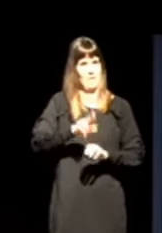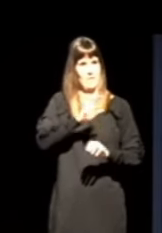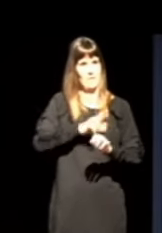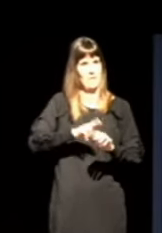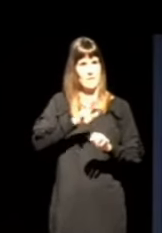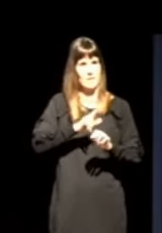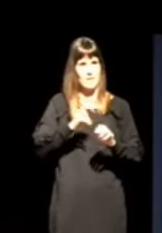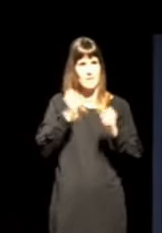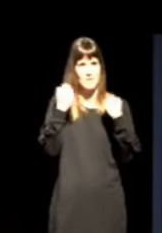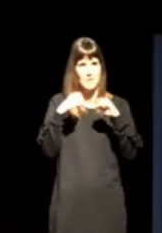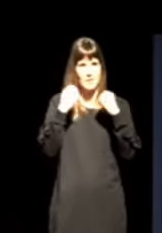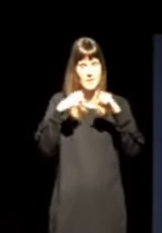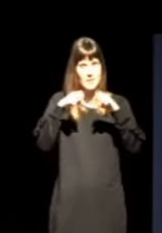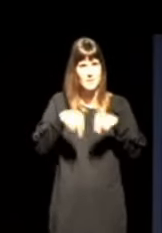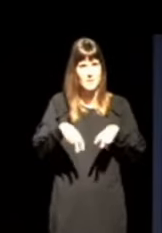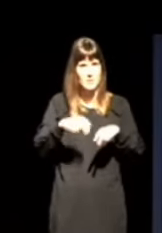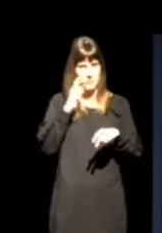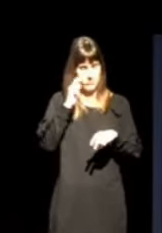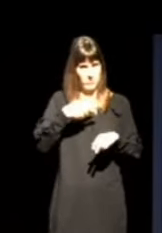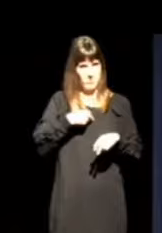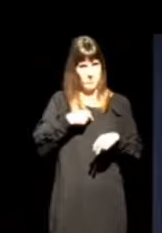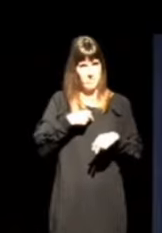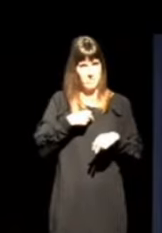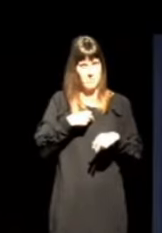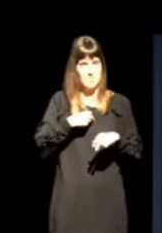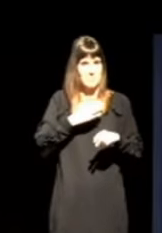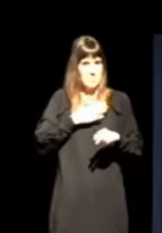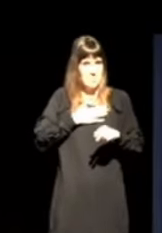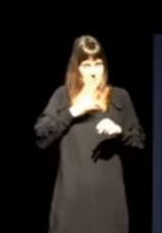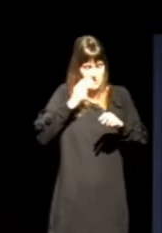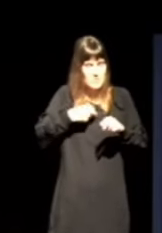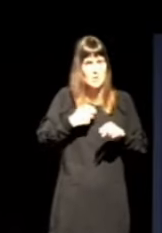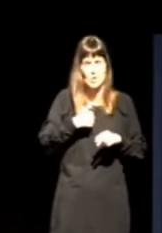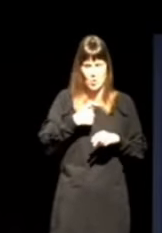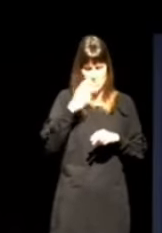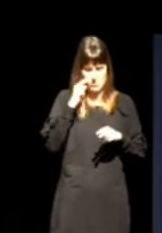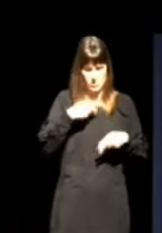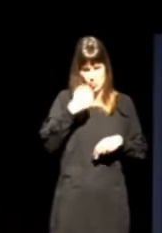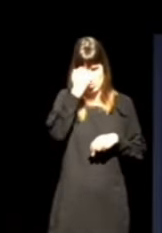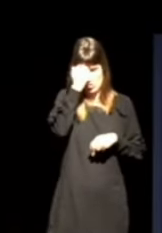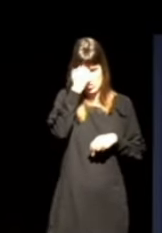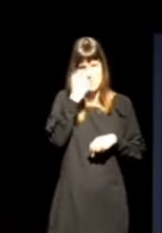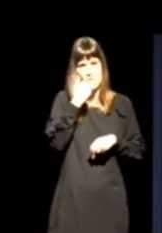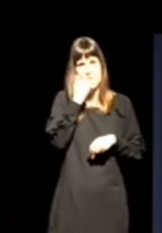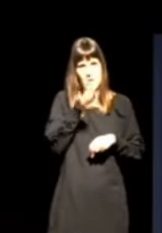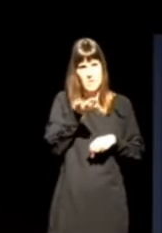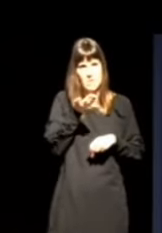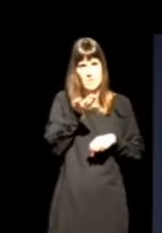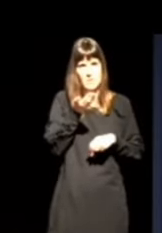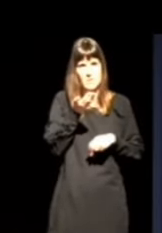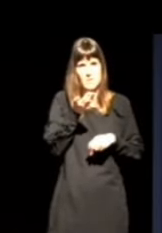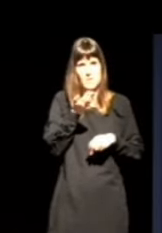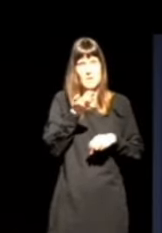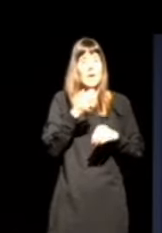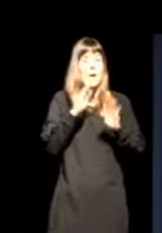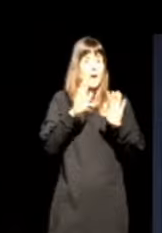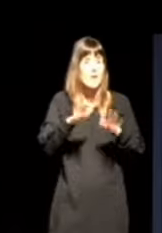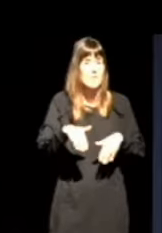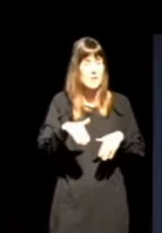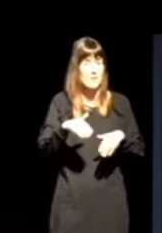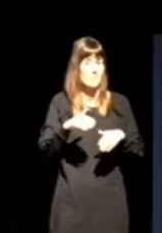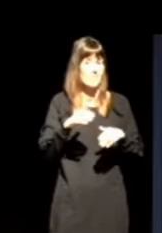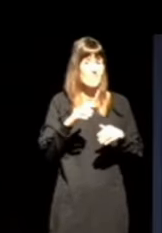veces en mí mismo o en mí mismo. Soy tonto, soy fea, no sirvo para nada, las autolesiones y el